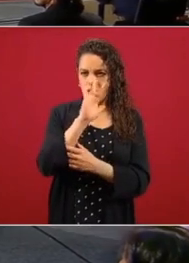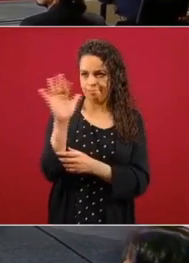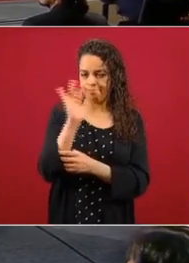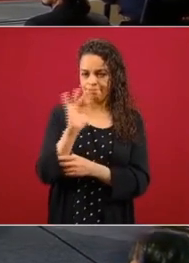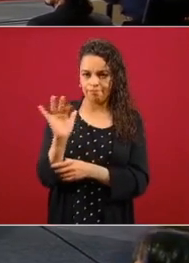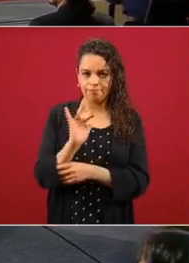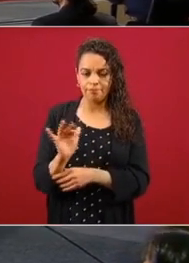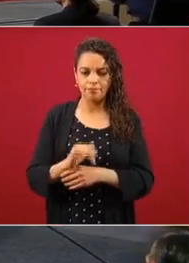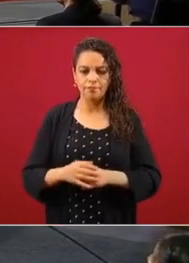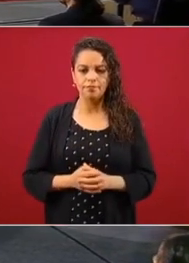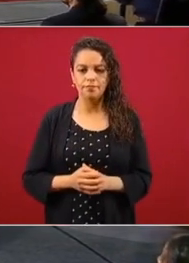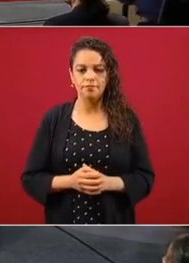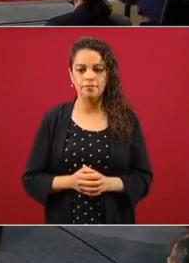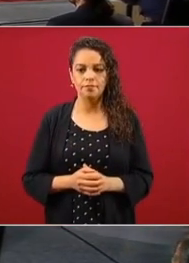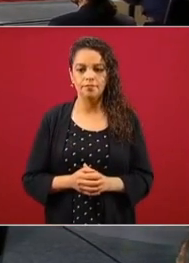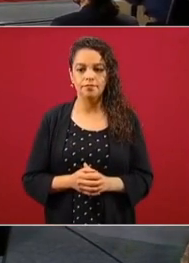Esto es